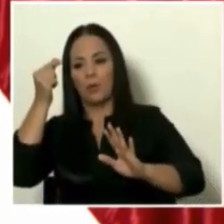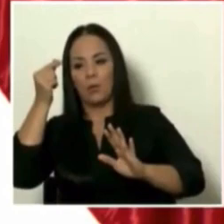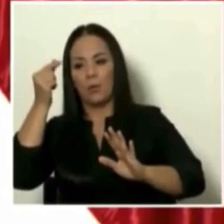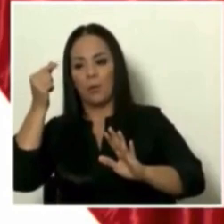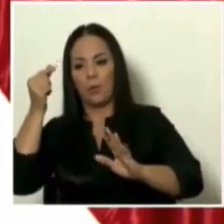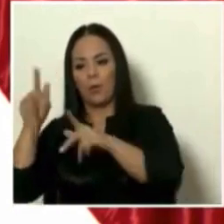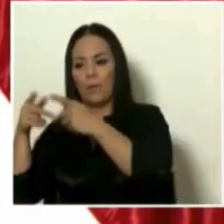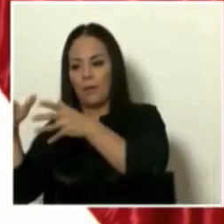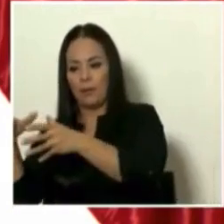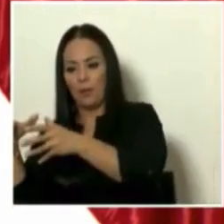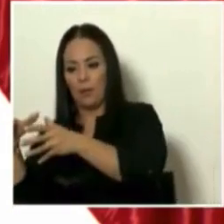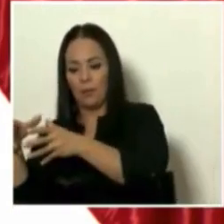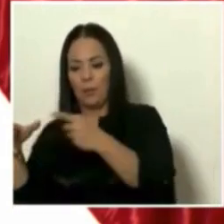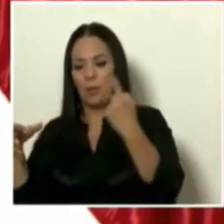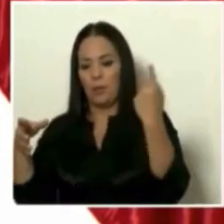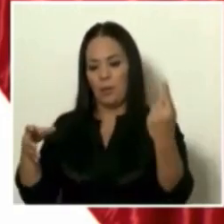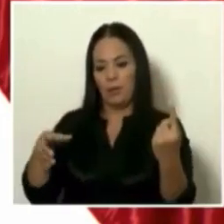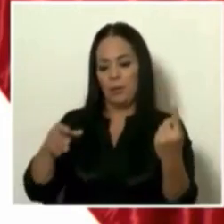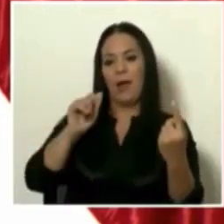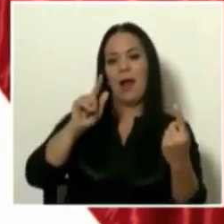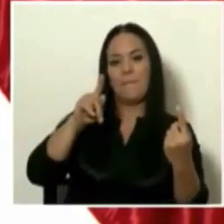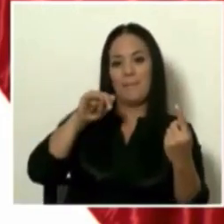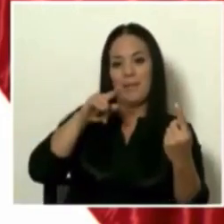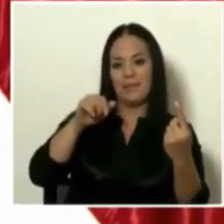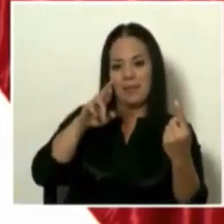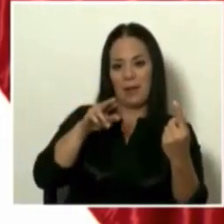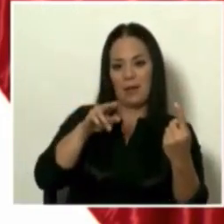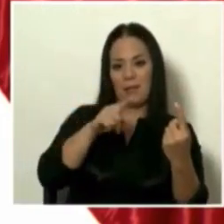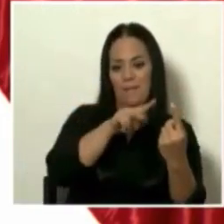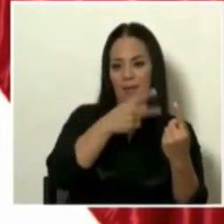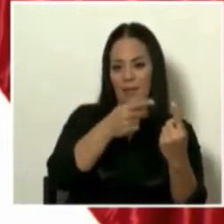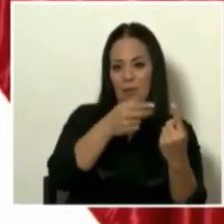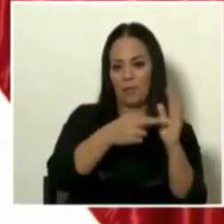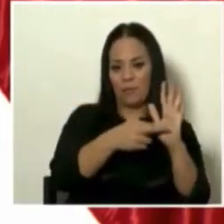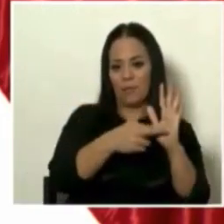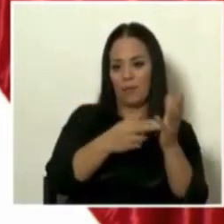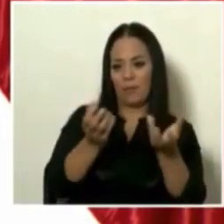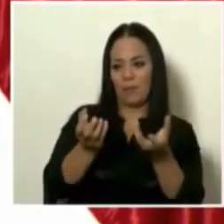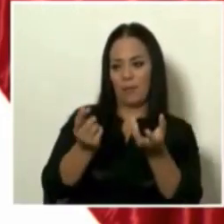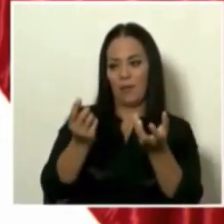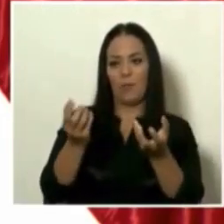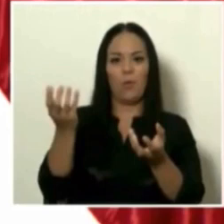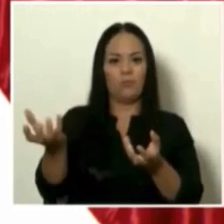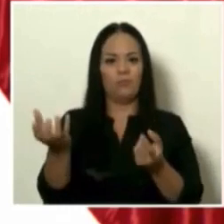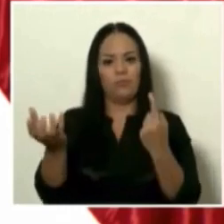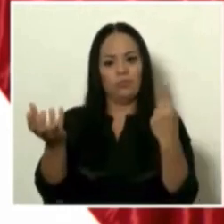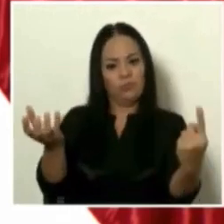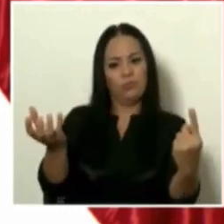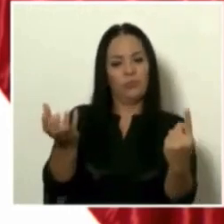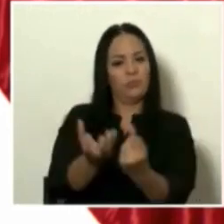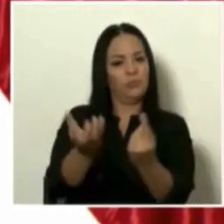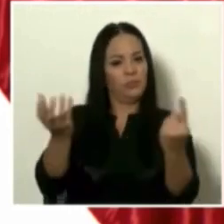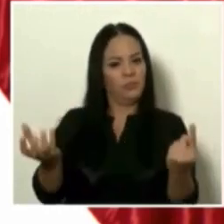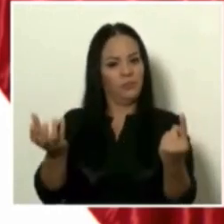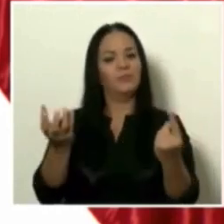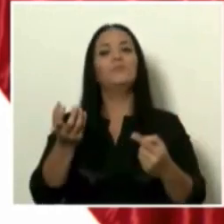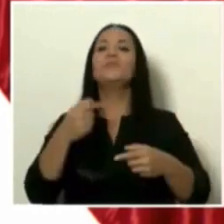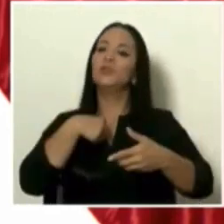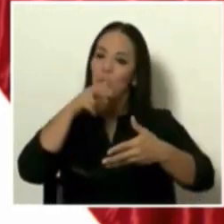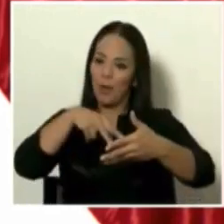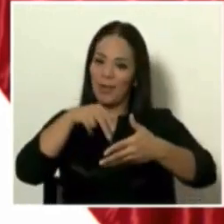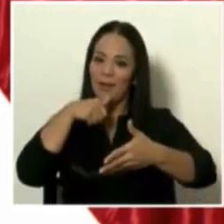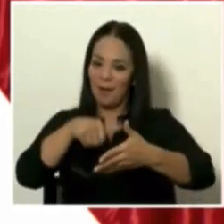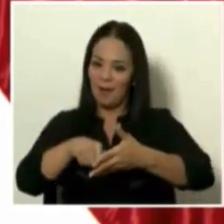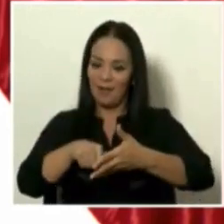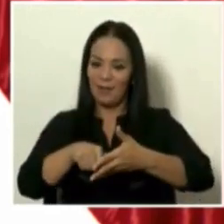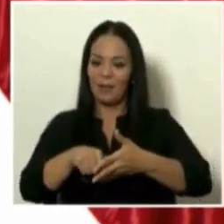y la señora Alpizar y el partido que ella representa del otro. Yo leí la carta y sí, tiene cosas